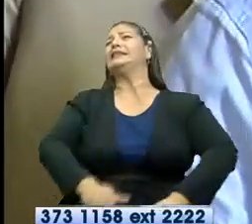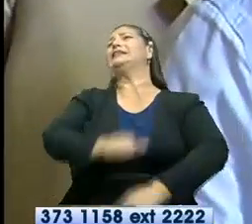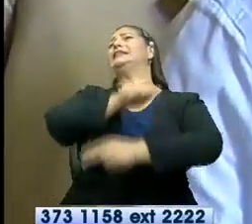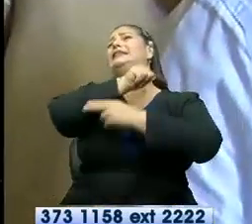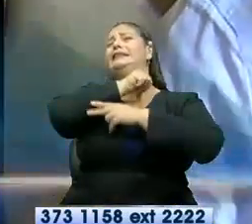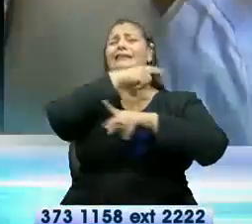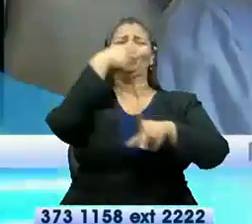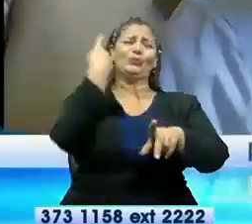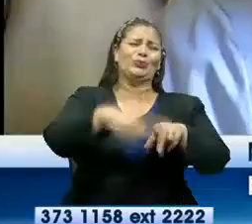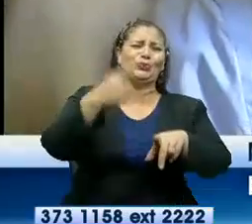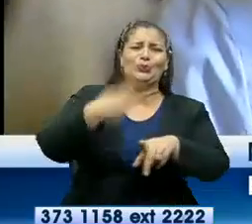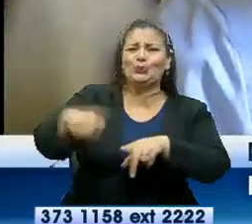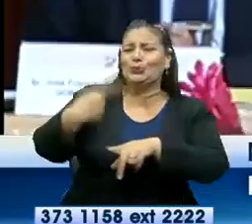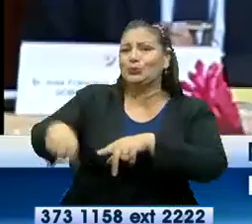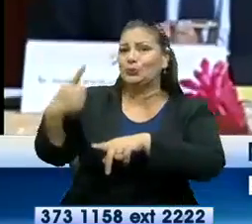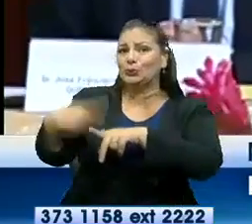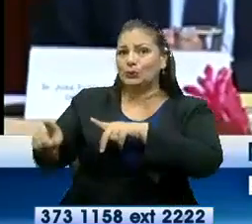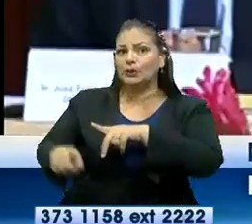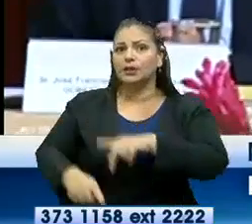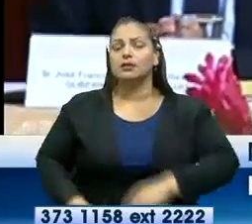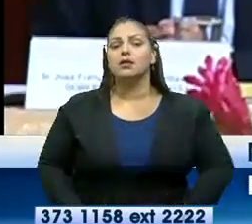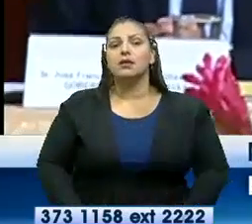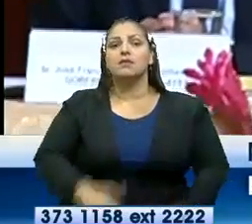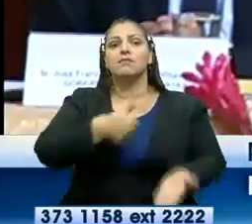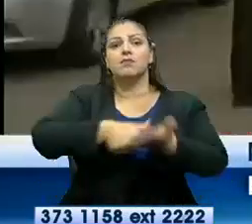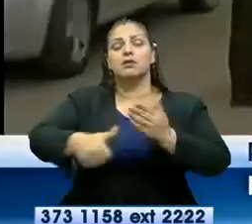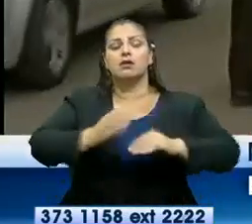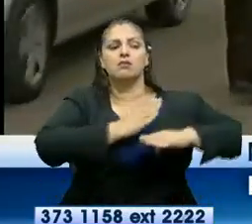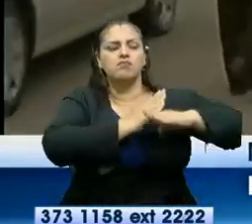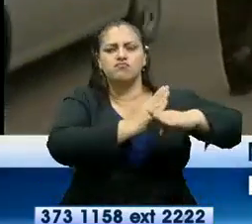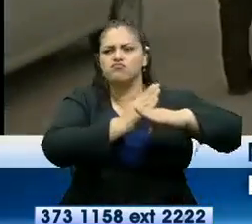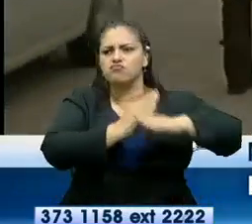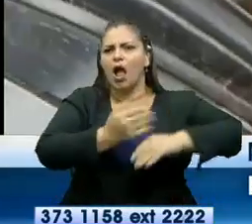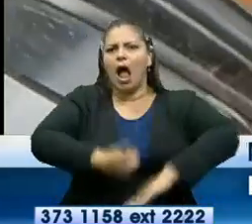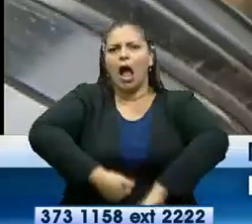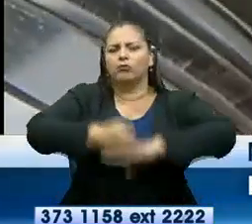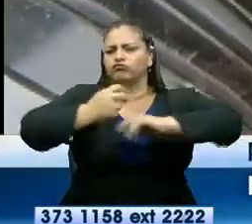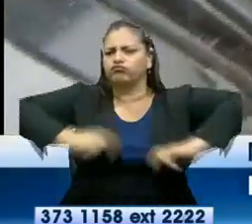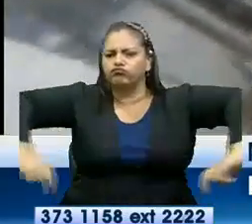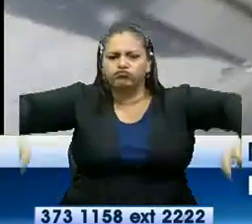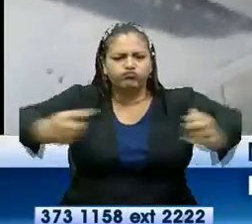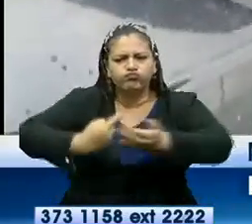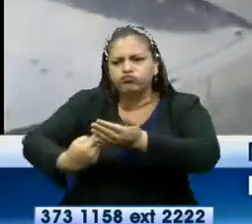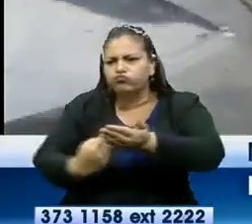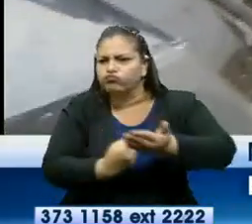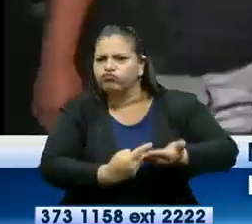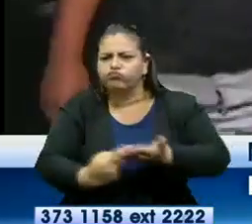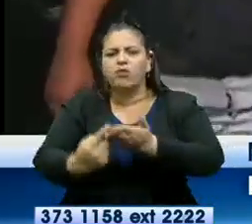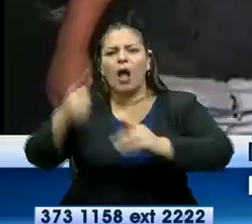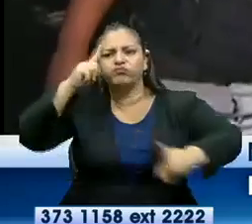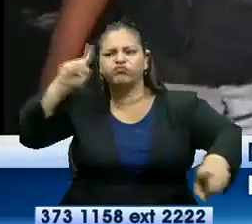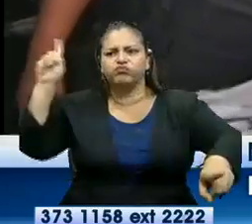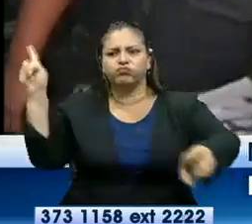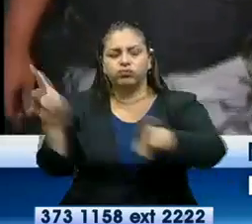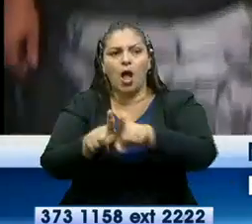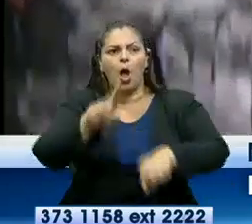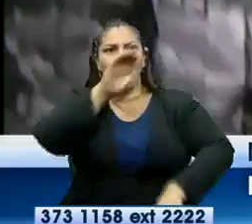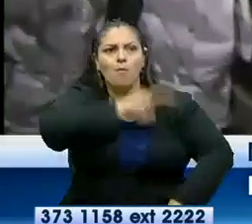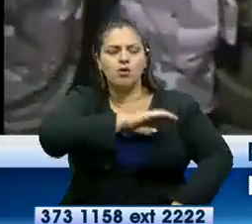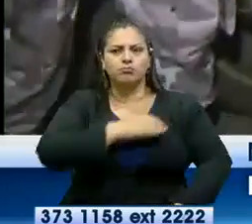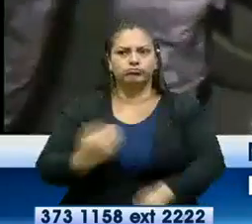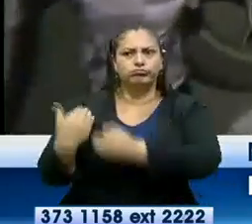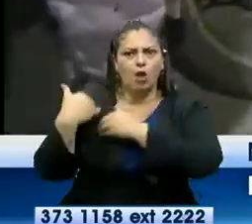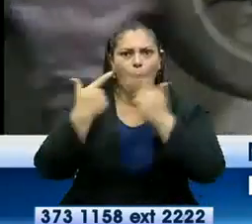presidido por el Ministerio de Defensa, decidieron que a más del control de armas en las calles, empezarán los operativos